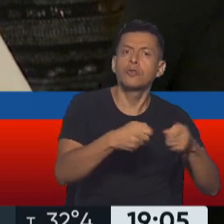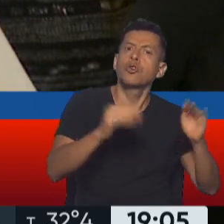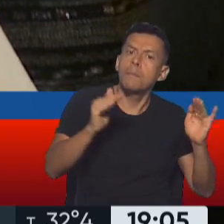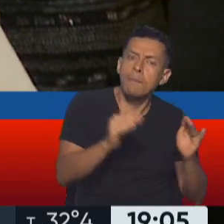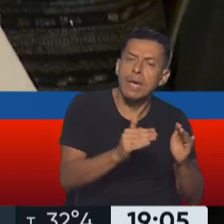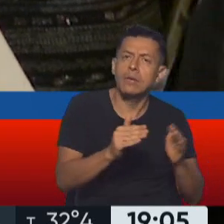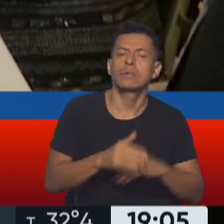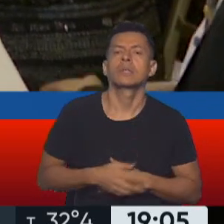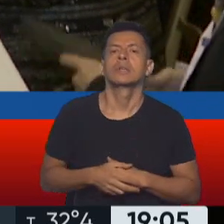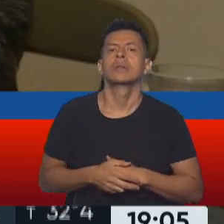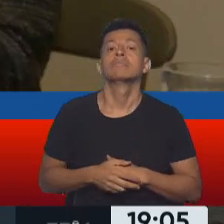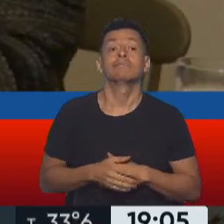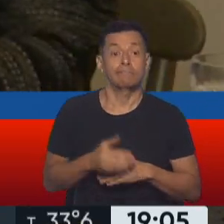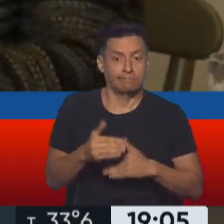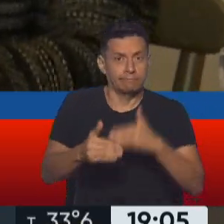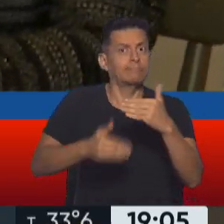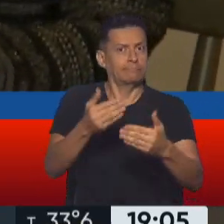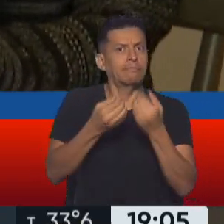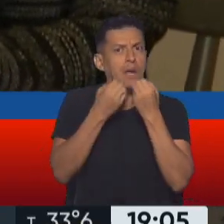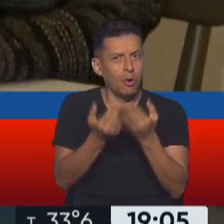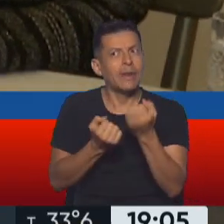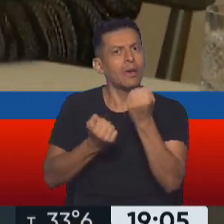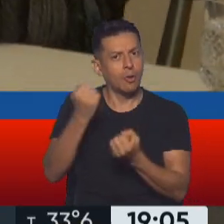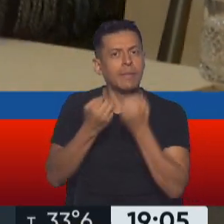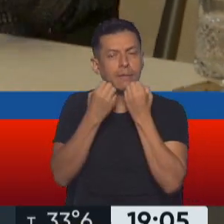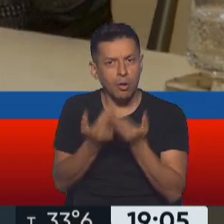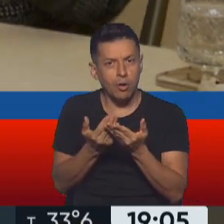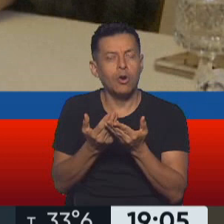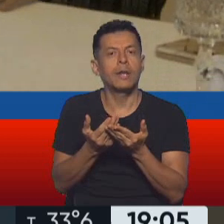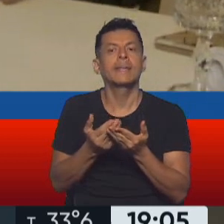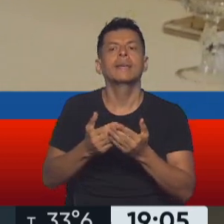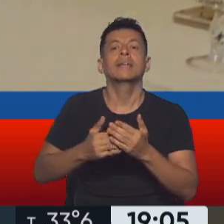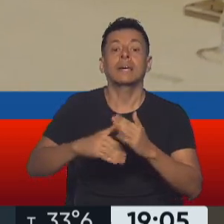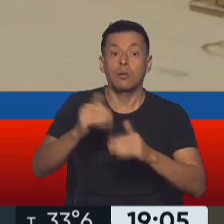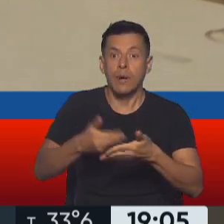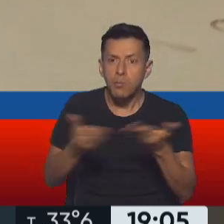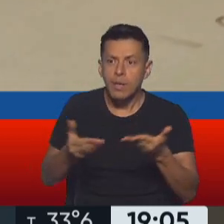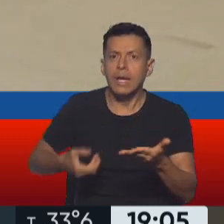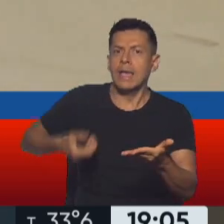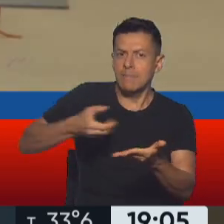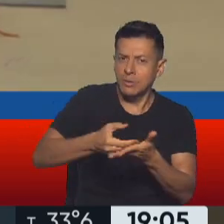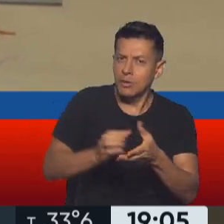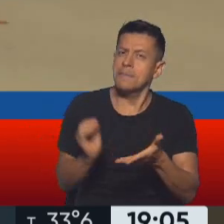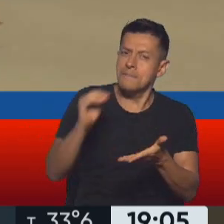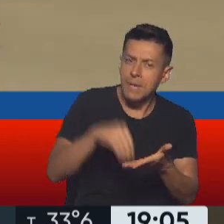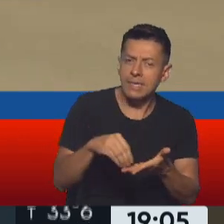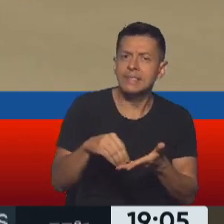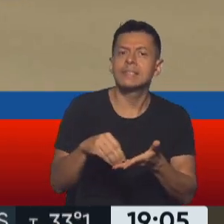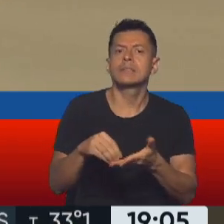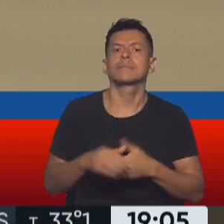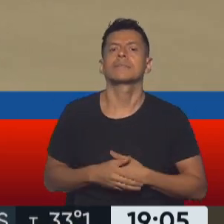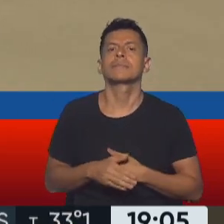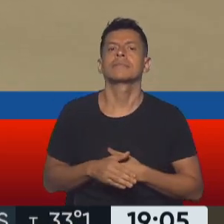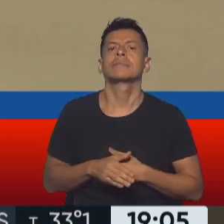sendero de crecimiento de la económica de aumento de la inversión pública de atención de los sectores sensibles de la